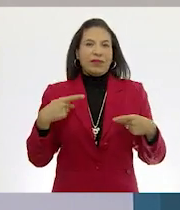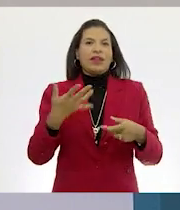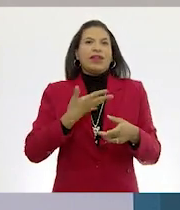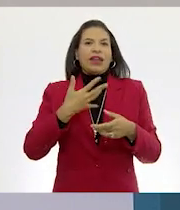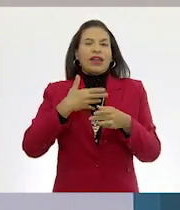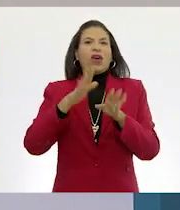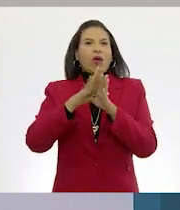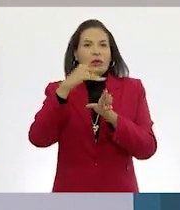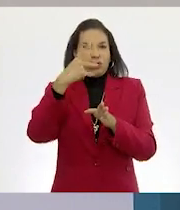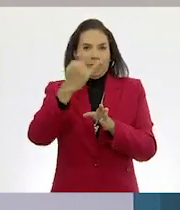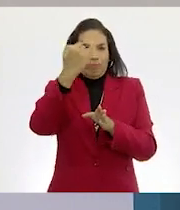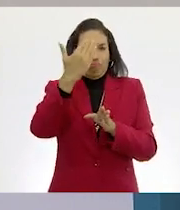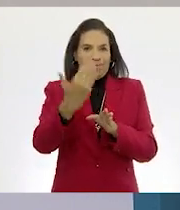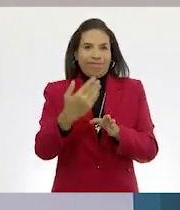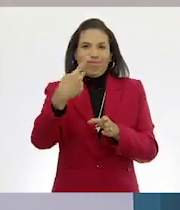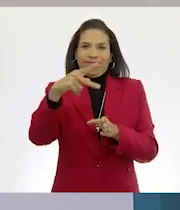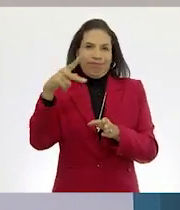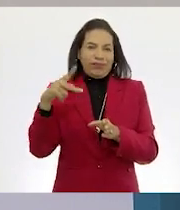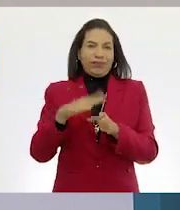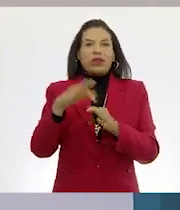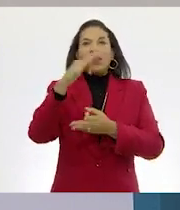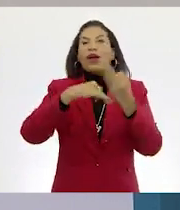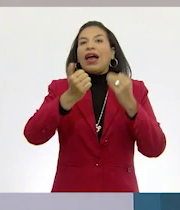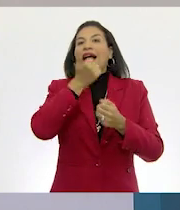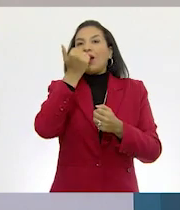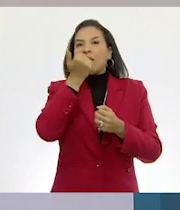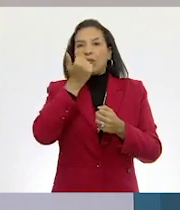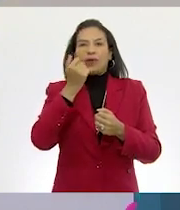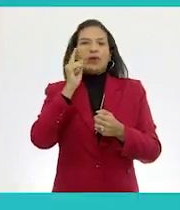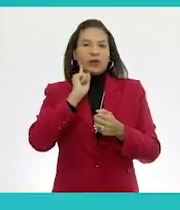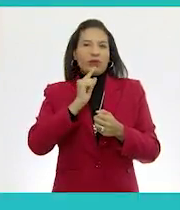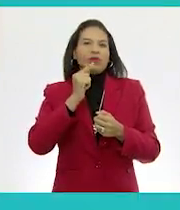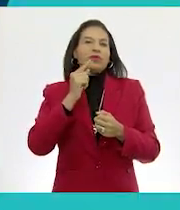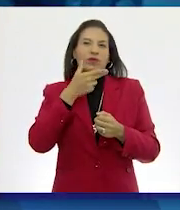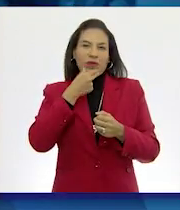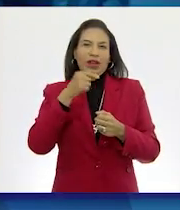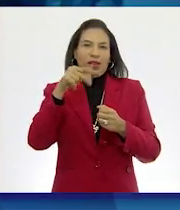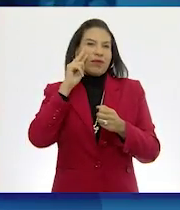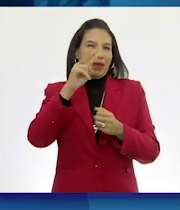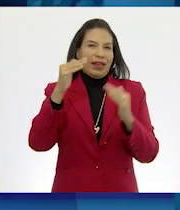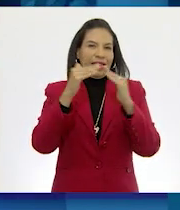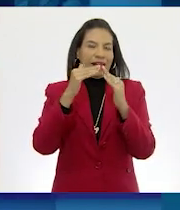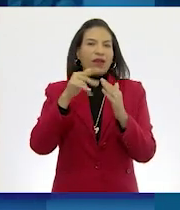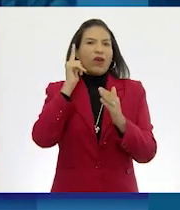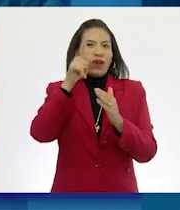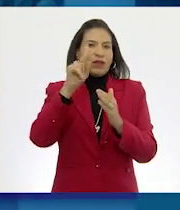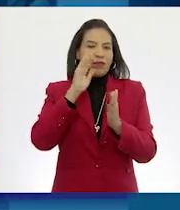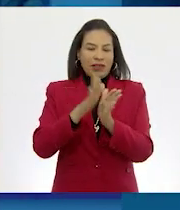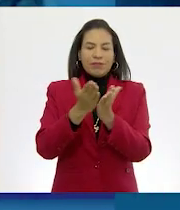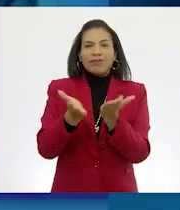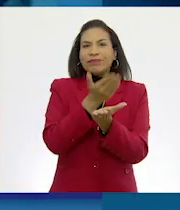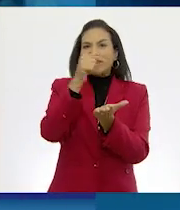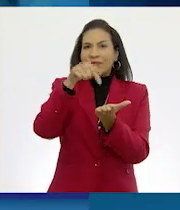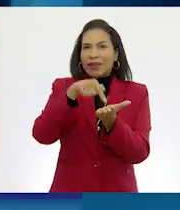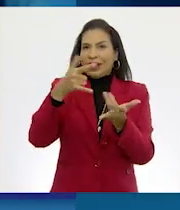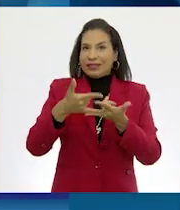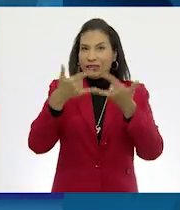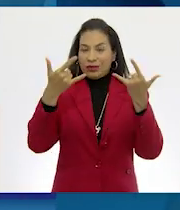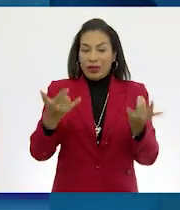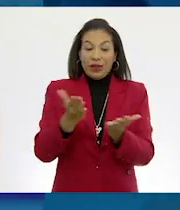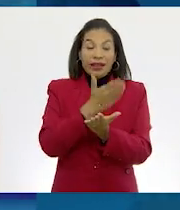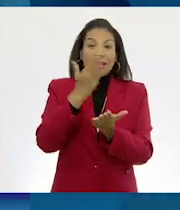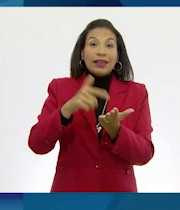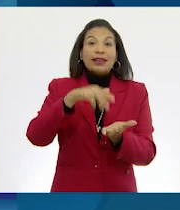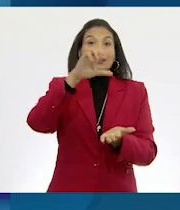nuestra propia identidad. A todos los alumnos y las alumnas que nos ven desde casa, les invitamos a consultar su libro de texto de historia de las